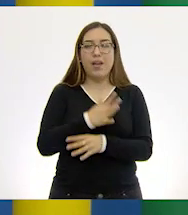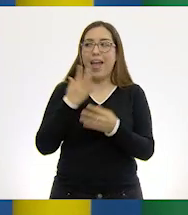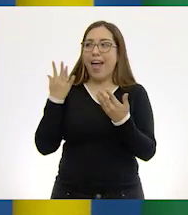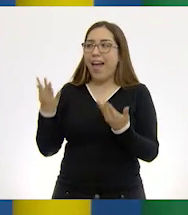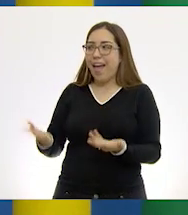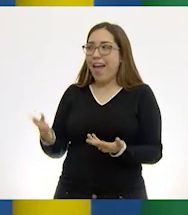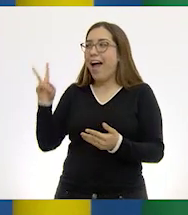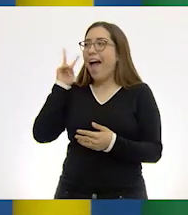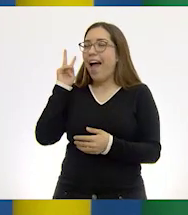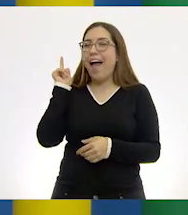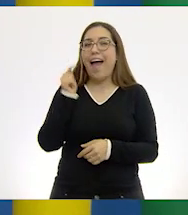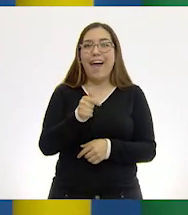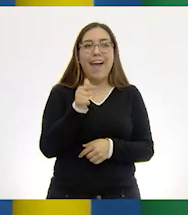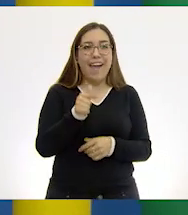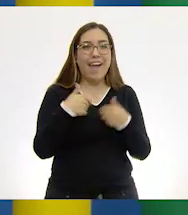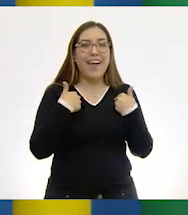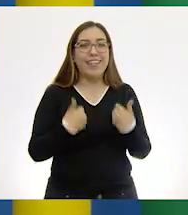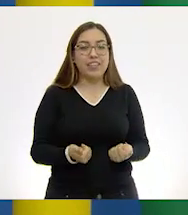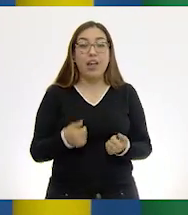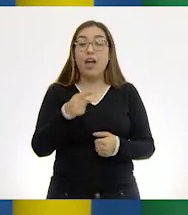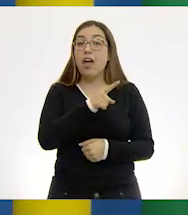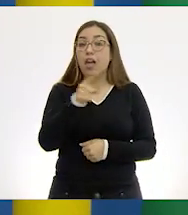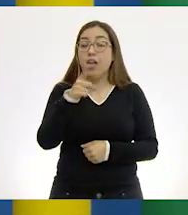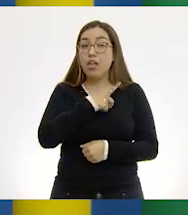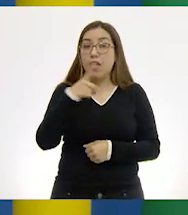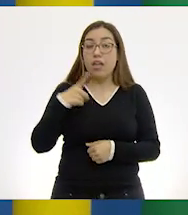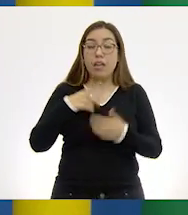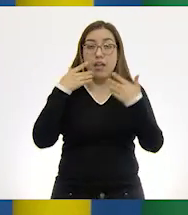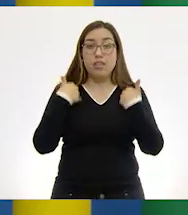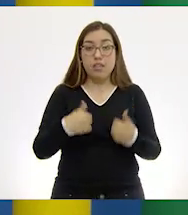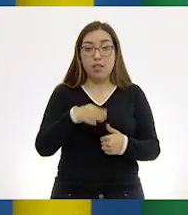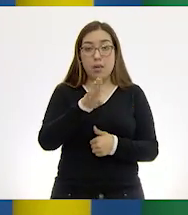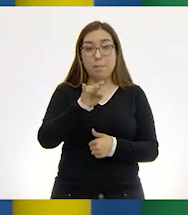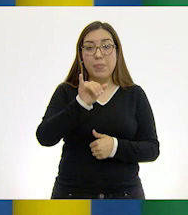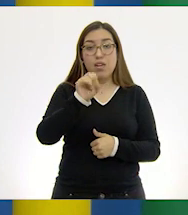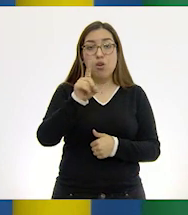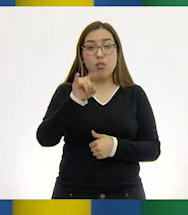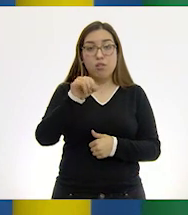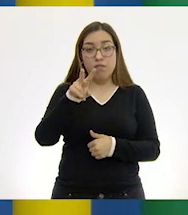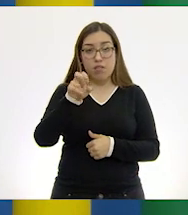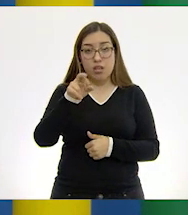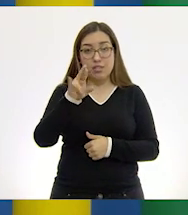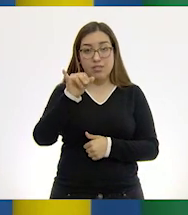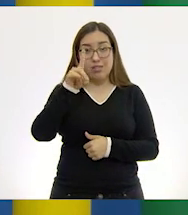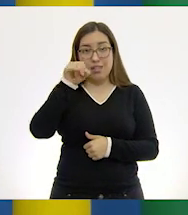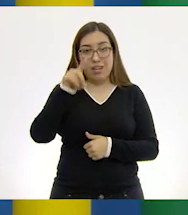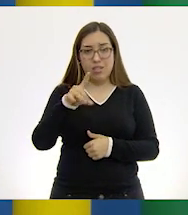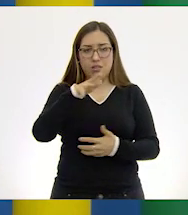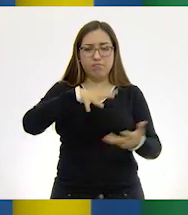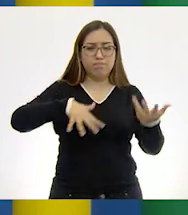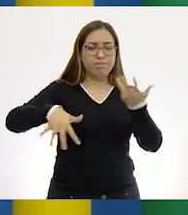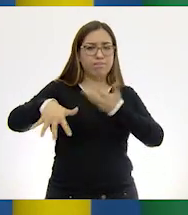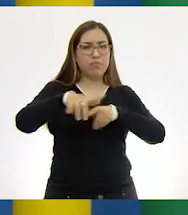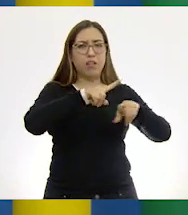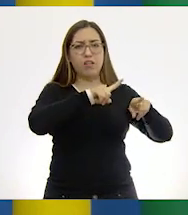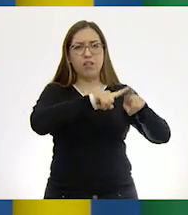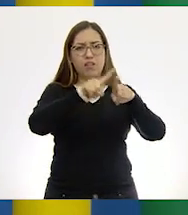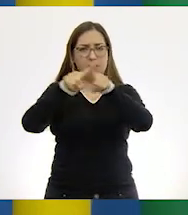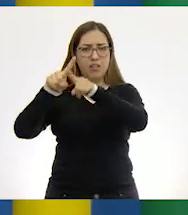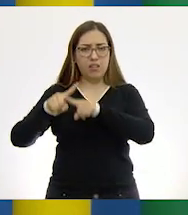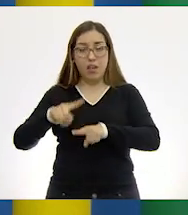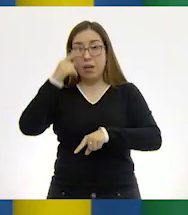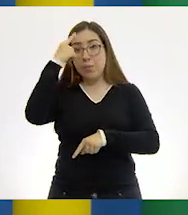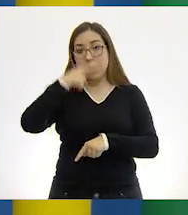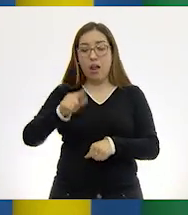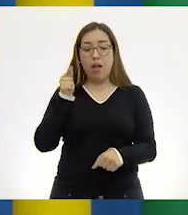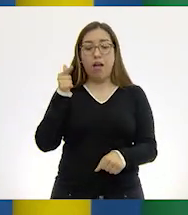ya veo. Entonces, debemos entender qué es la biodiversidad y cuál es su origen para comprender las consecuencias de la